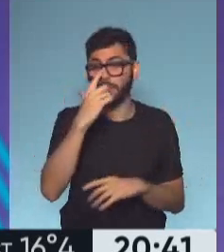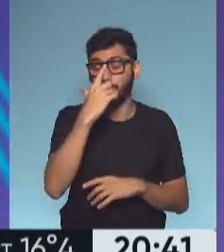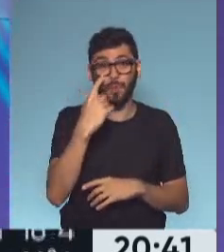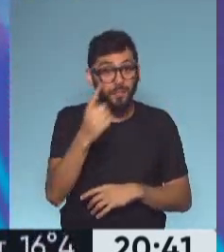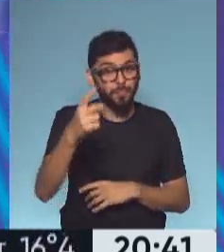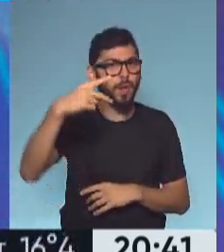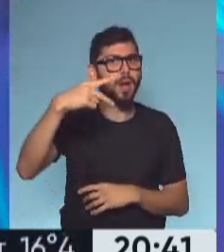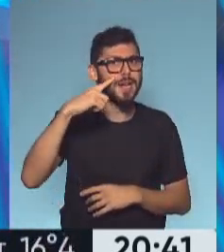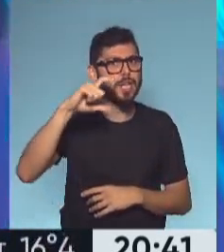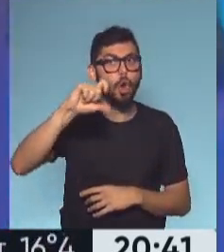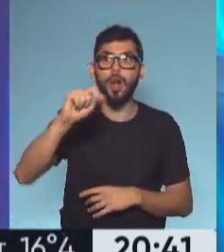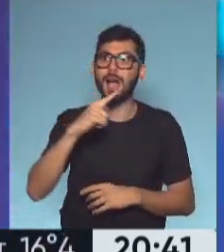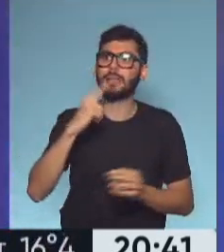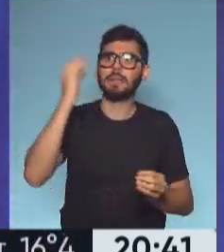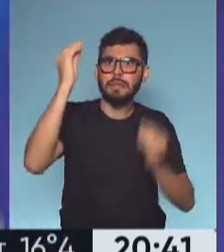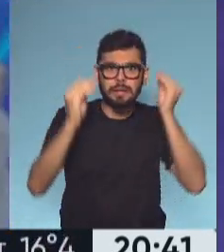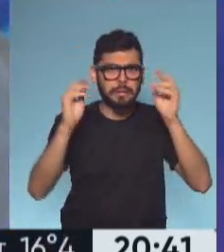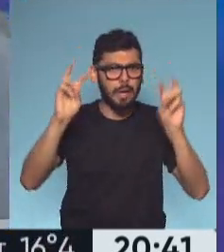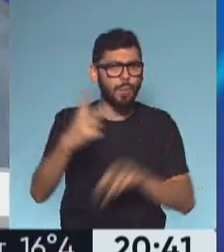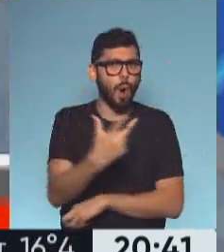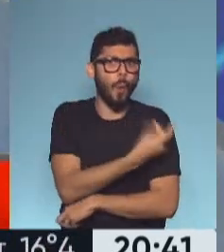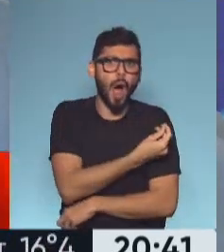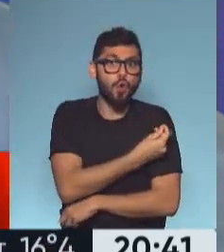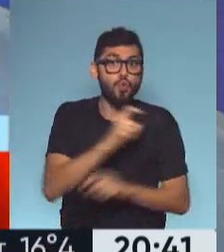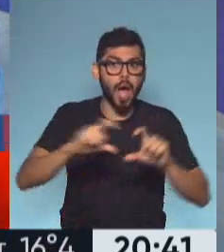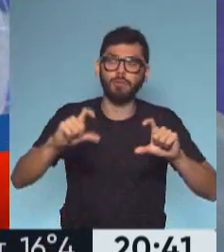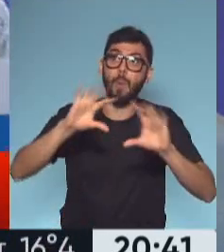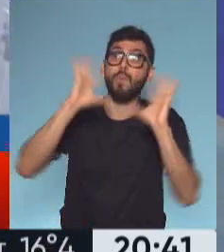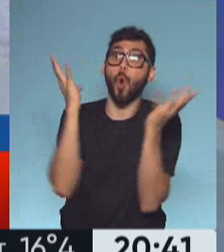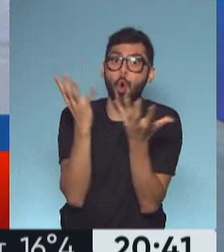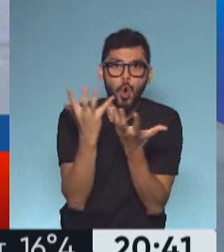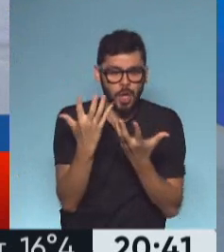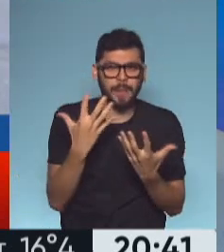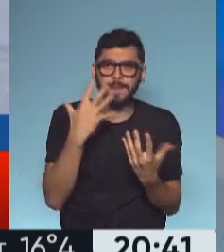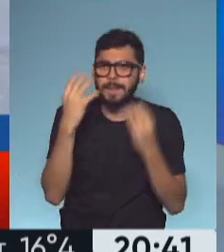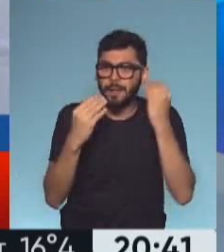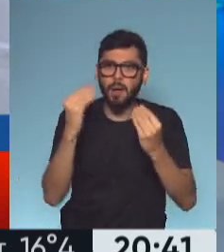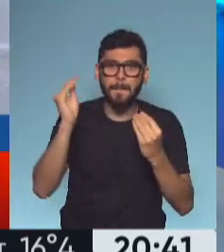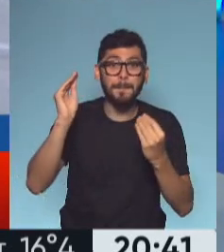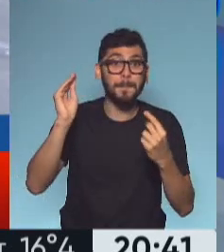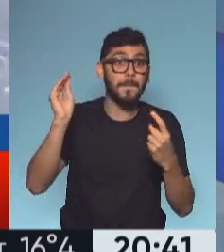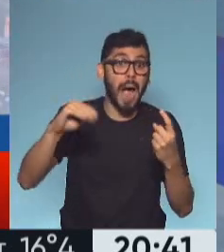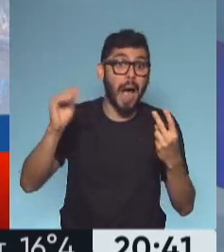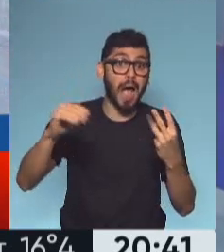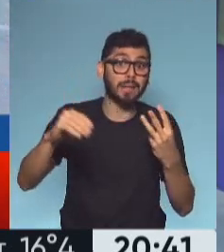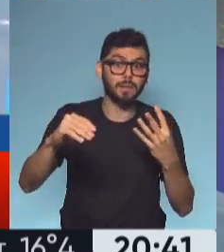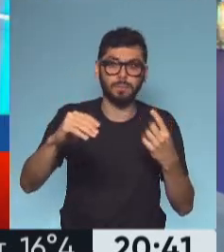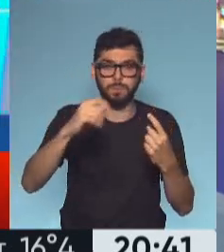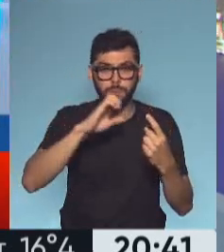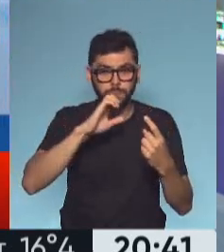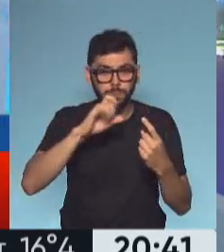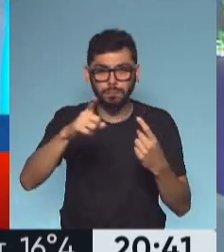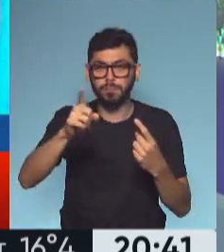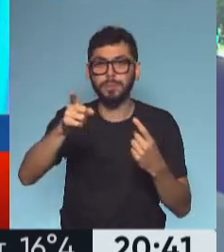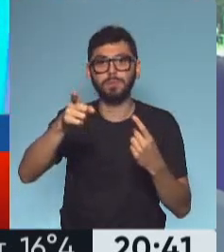La preocupación por las vacunas, preocupación mundial de cada región, a esto se le empiezan a agregar capítulos increíbles, como el que contaba